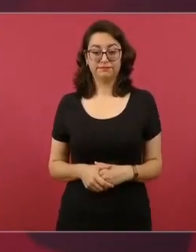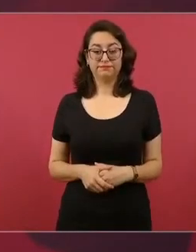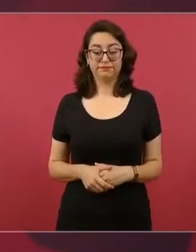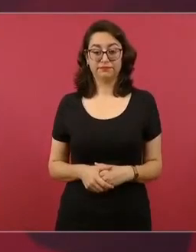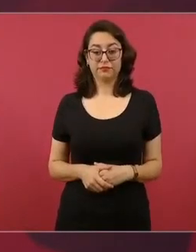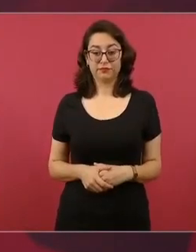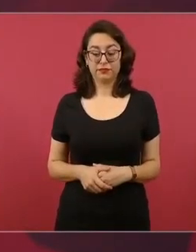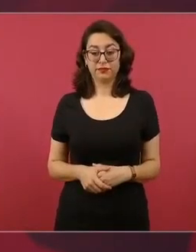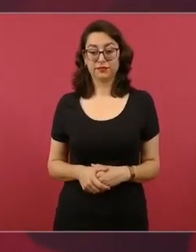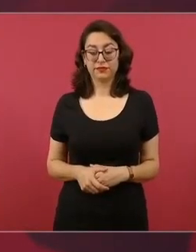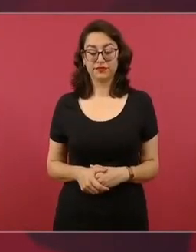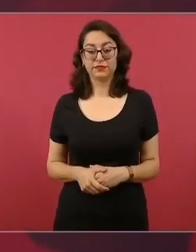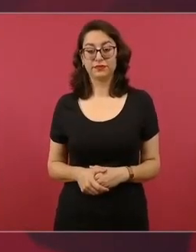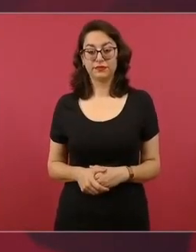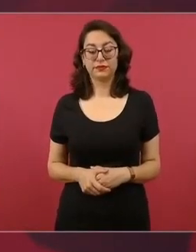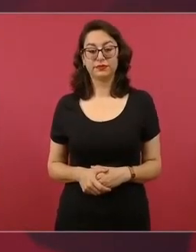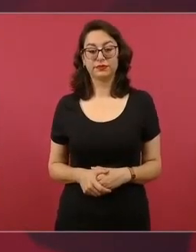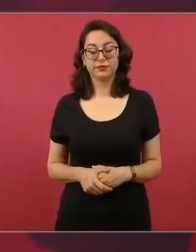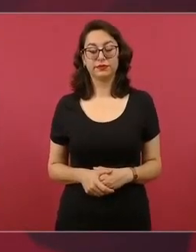Maximiliano